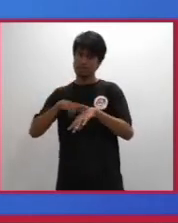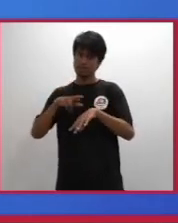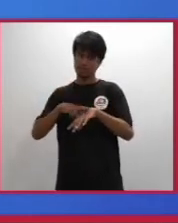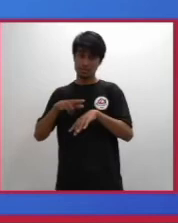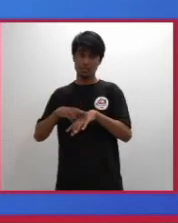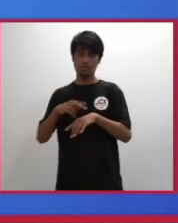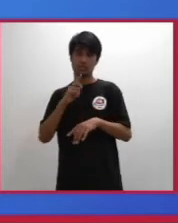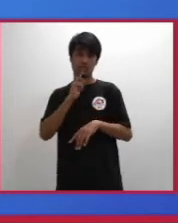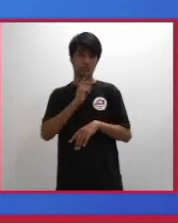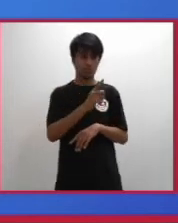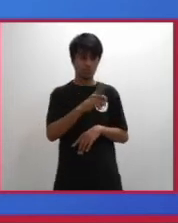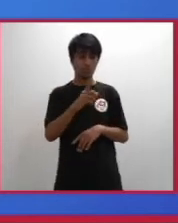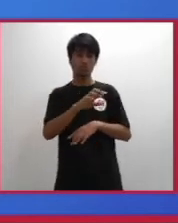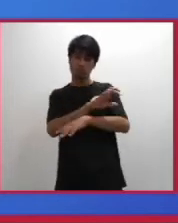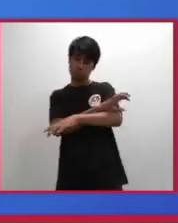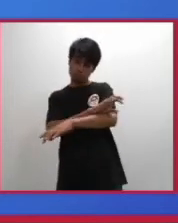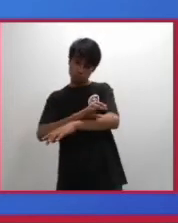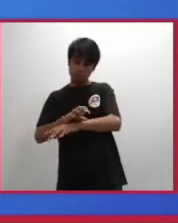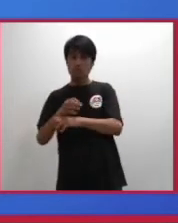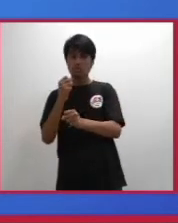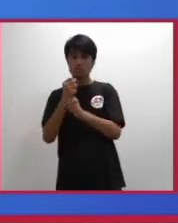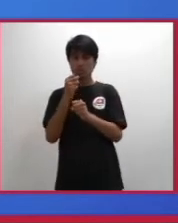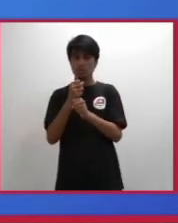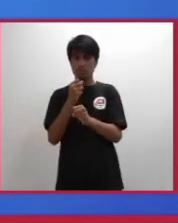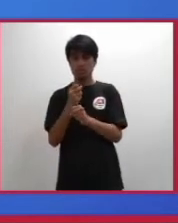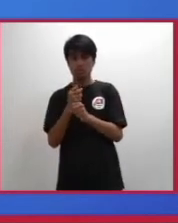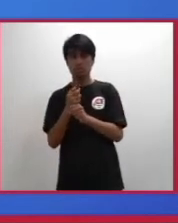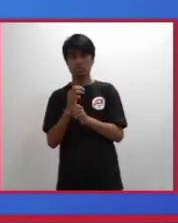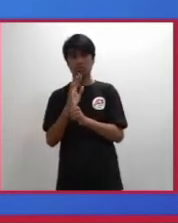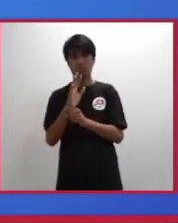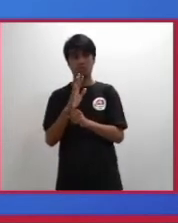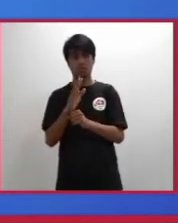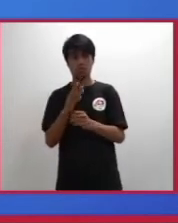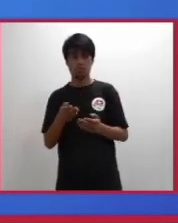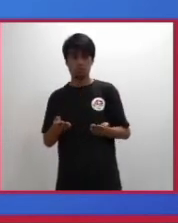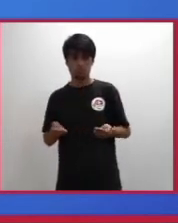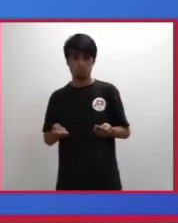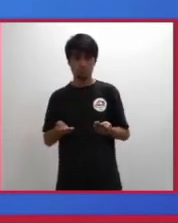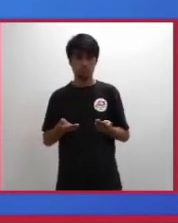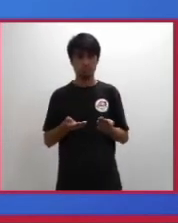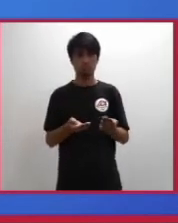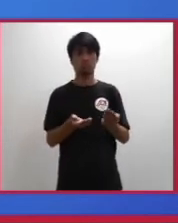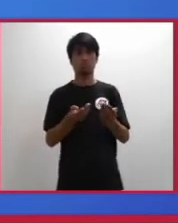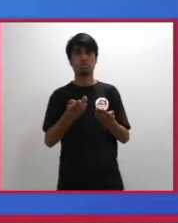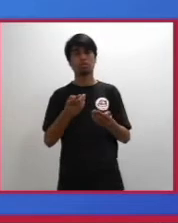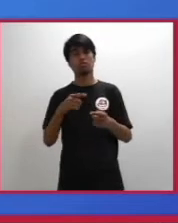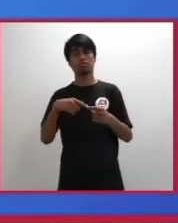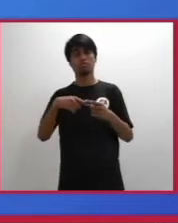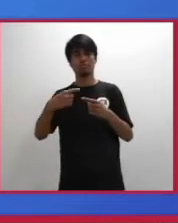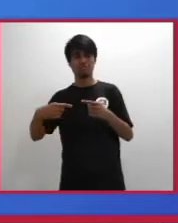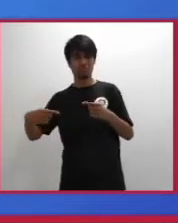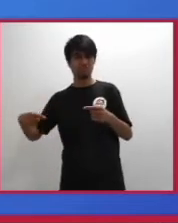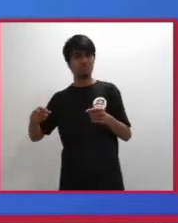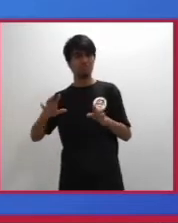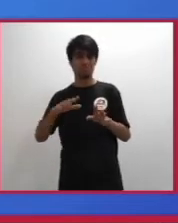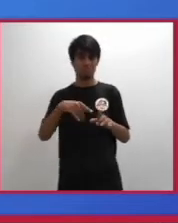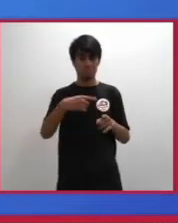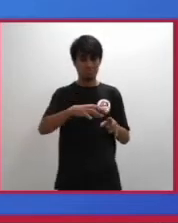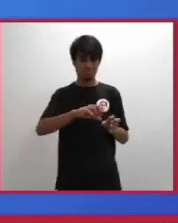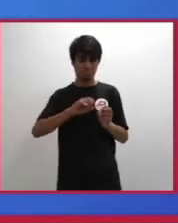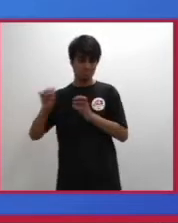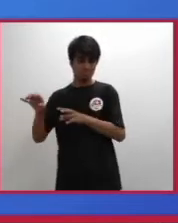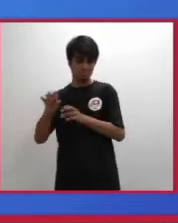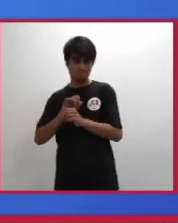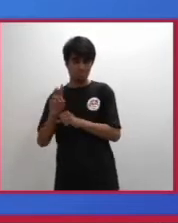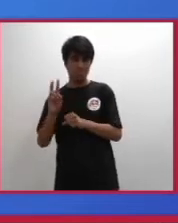orden de trabajo de continuar con las actividades, de trasladar quizás herramientas o realizar